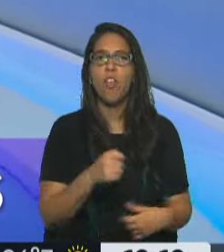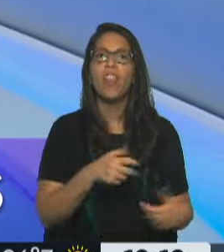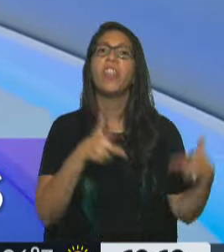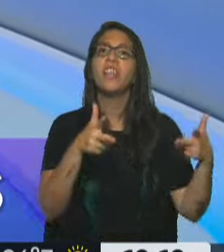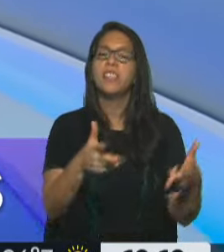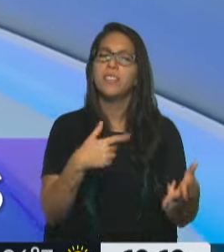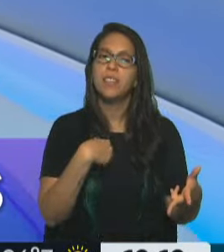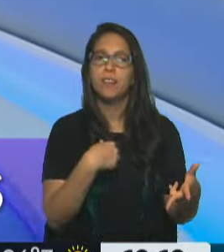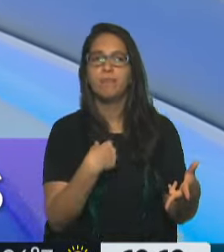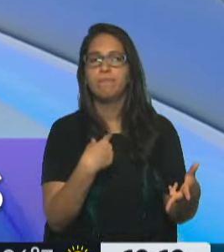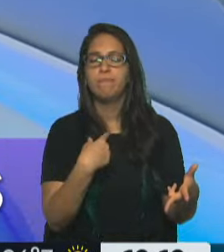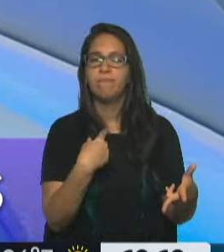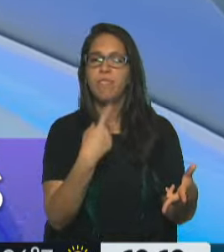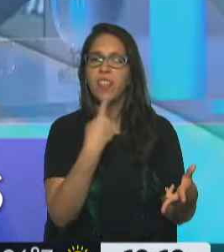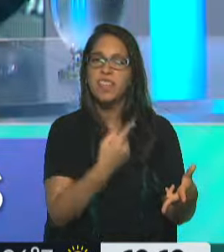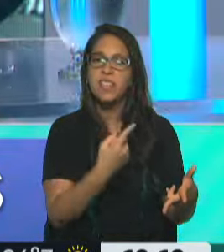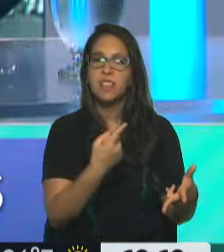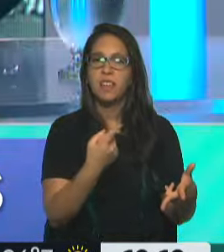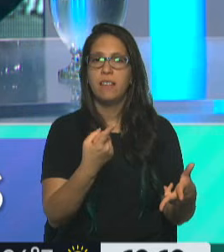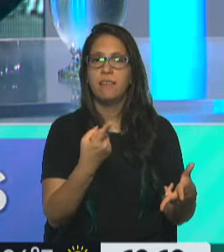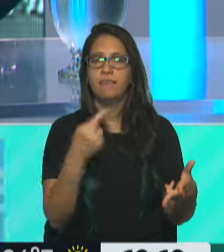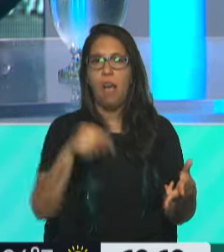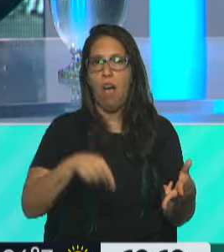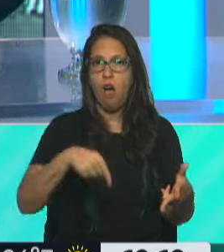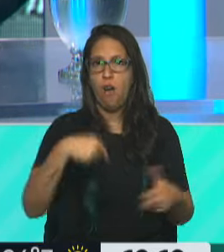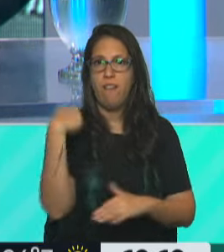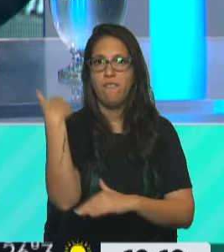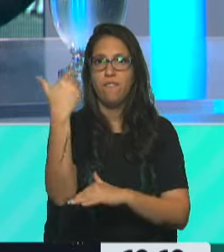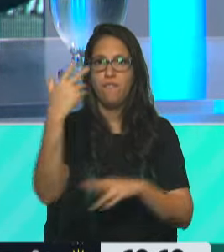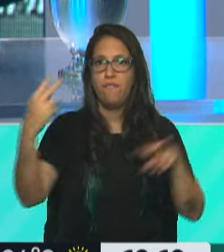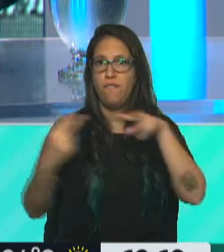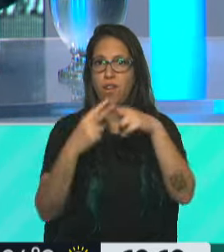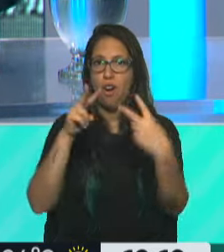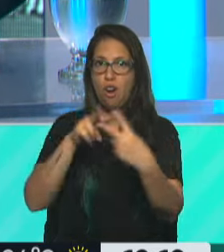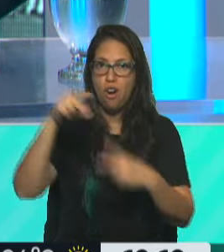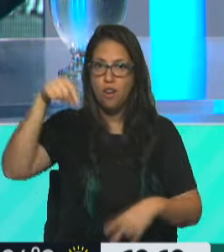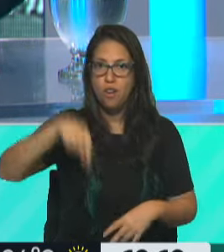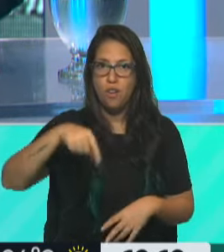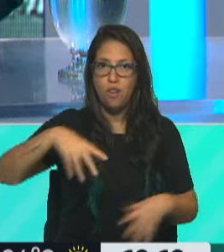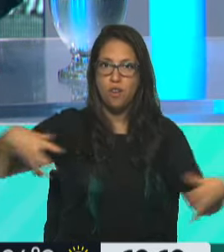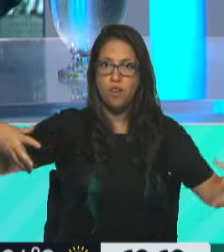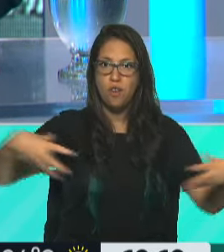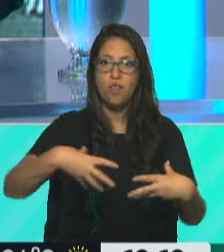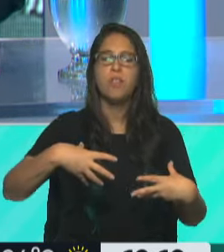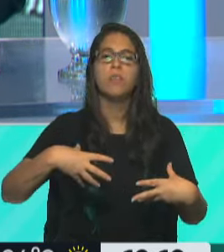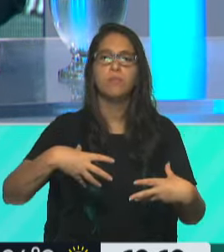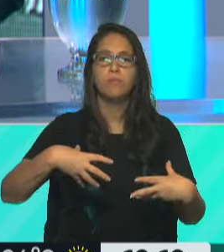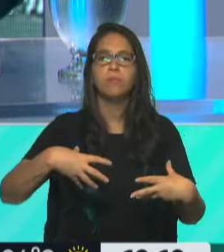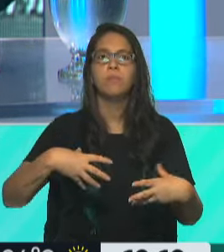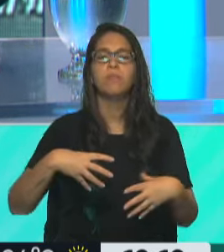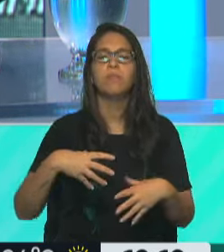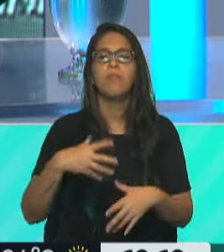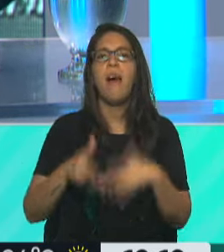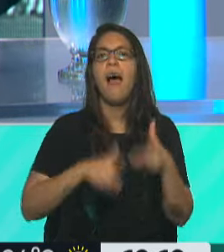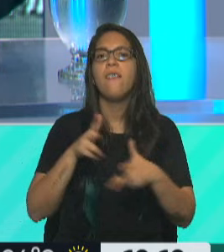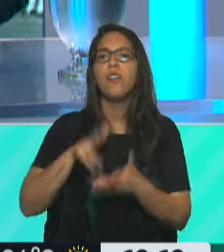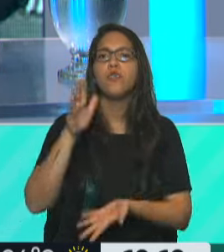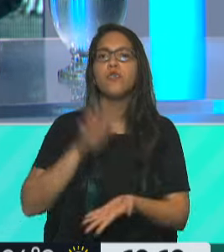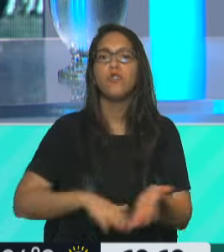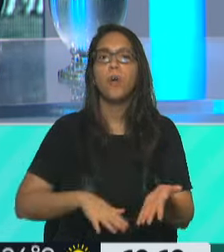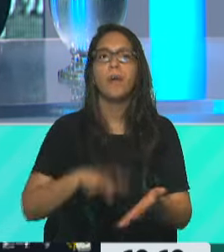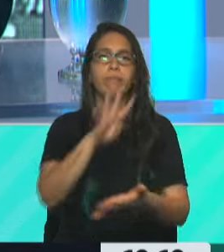es que se haya hecho centro Porque este este foro está haciendo en su temática está haciendo centro en el tema de la agenda